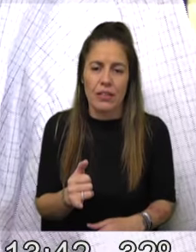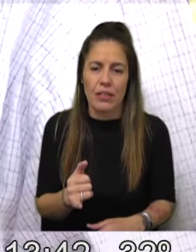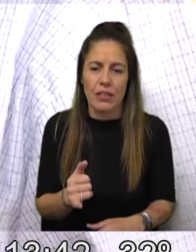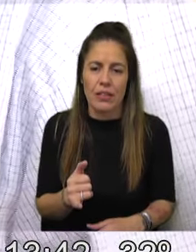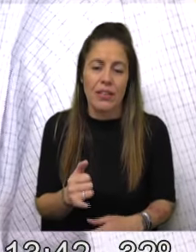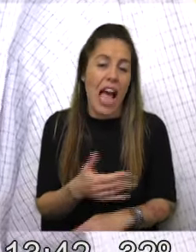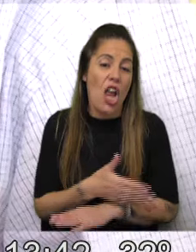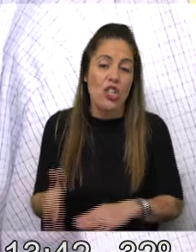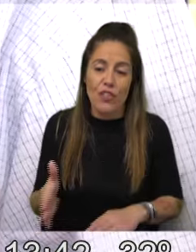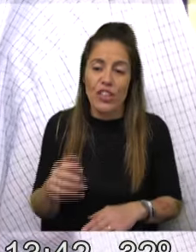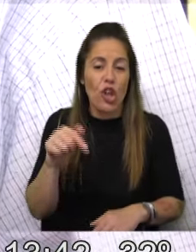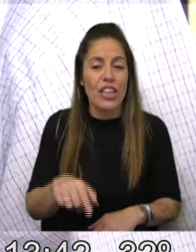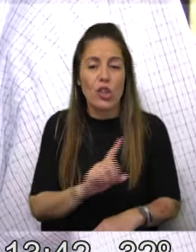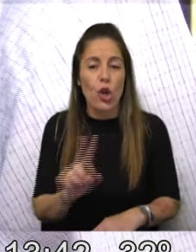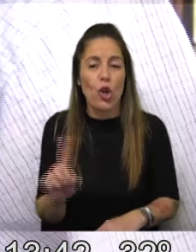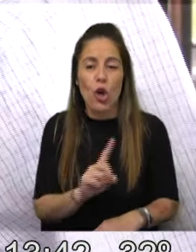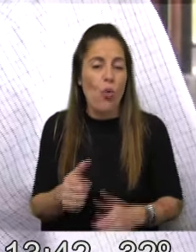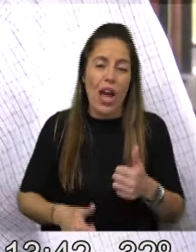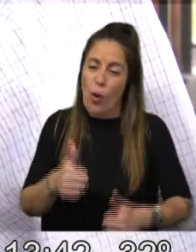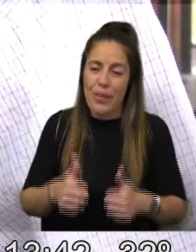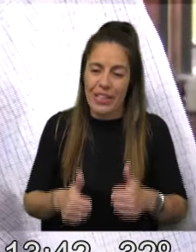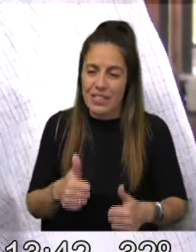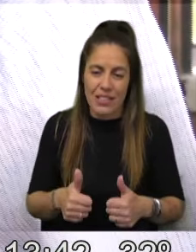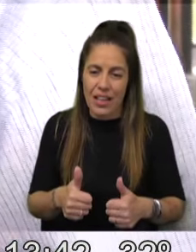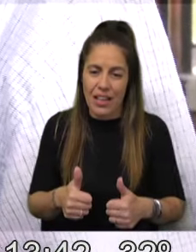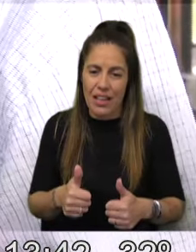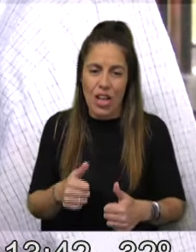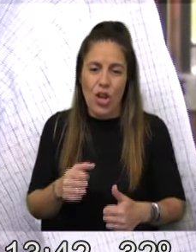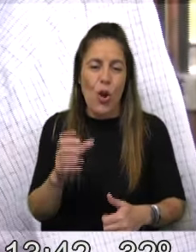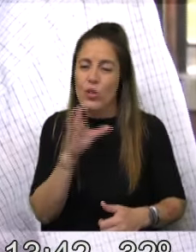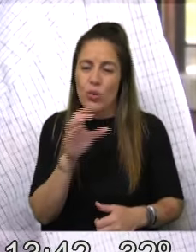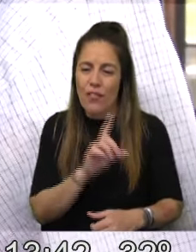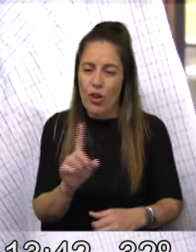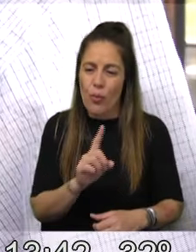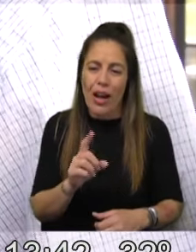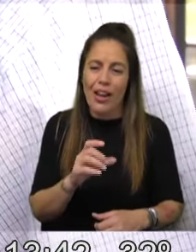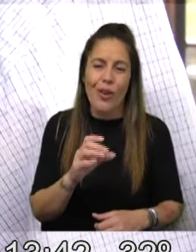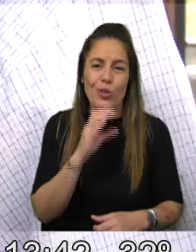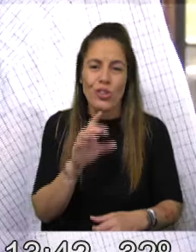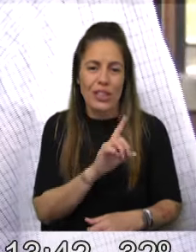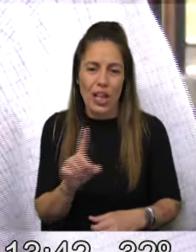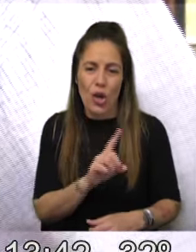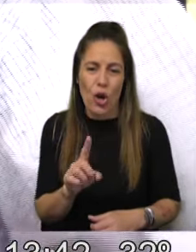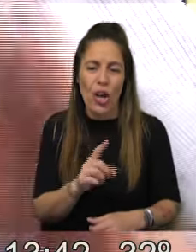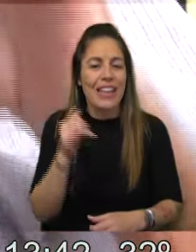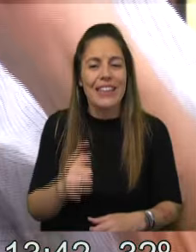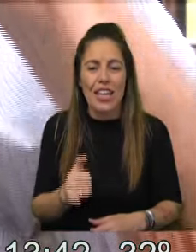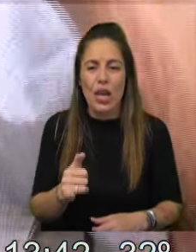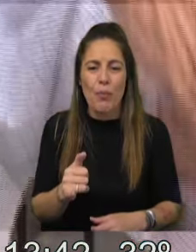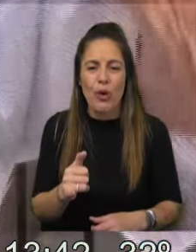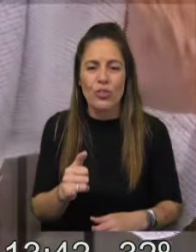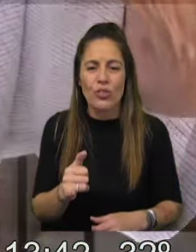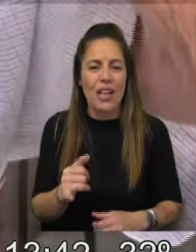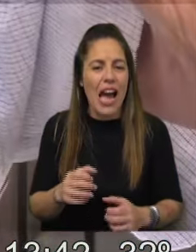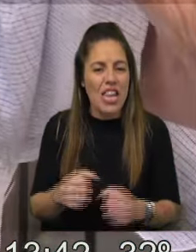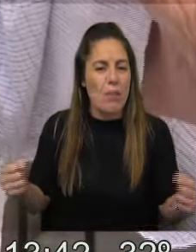a los efectos que esto no es una competencia, no es una broma, no estamos, tenemos que